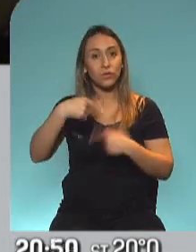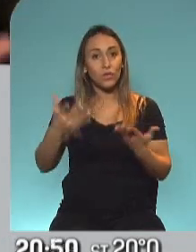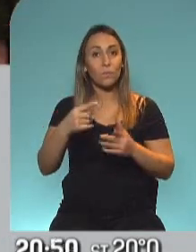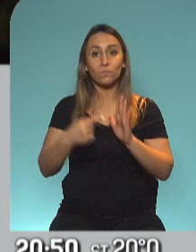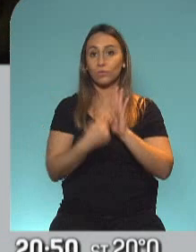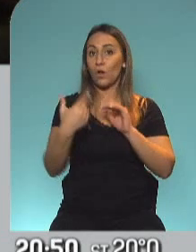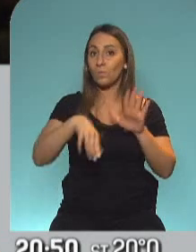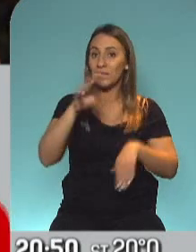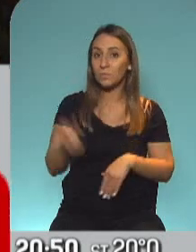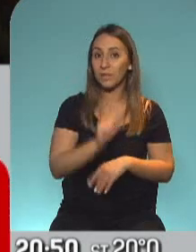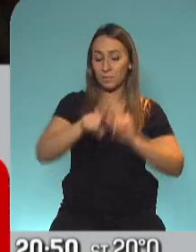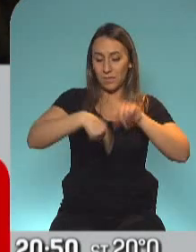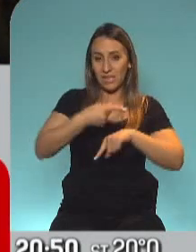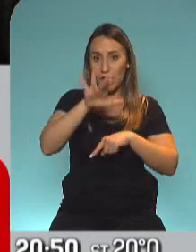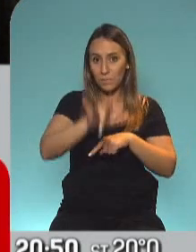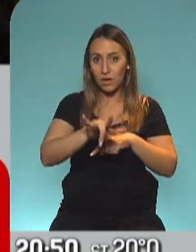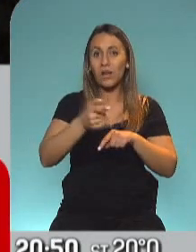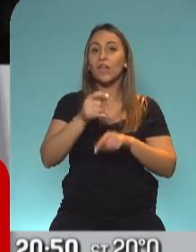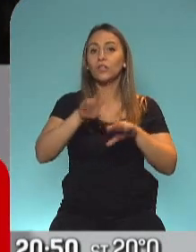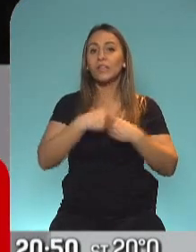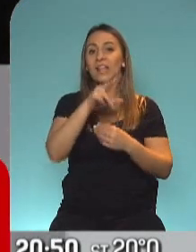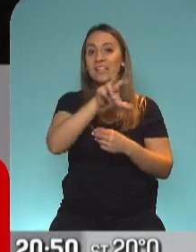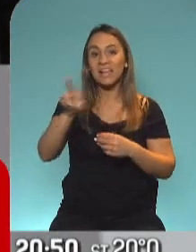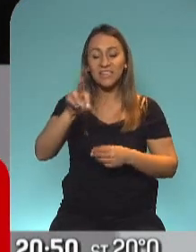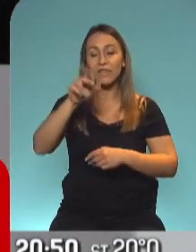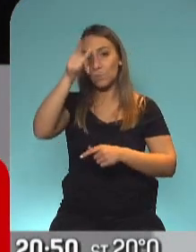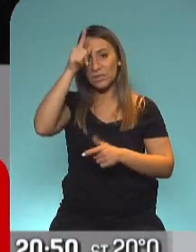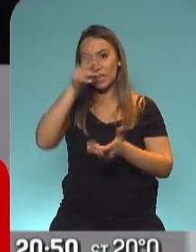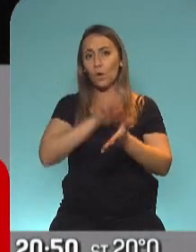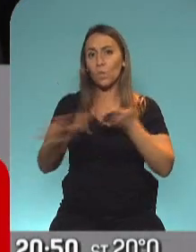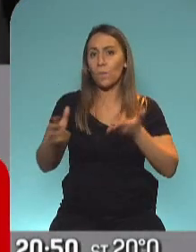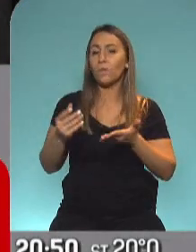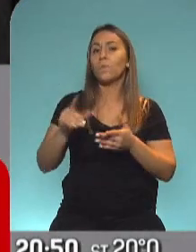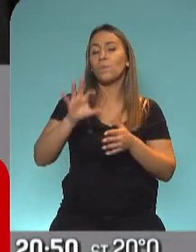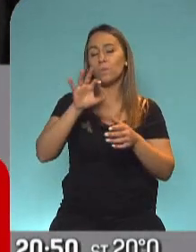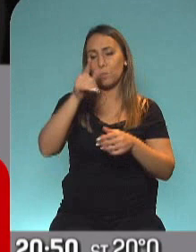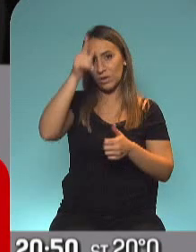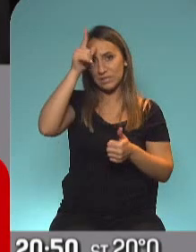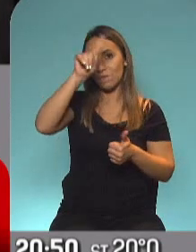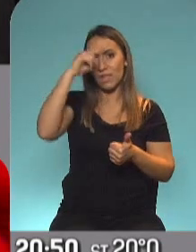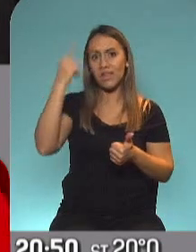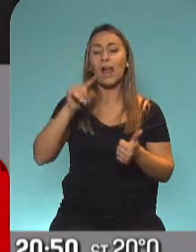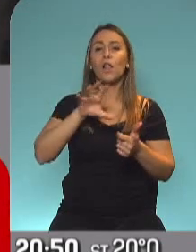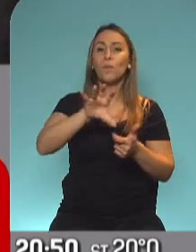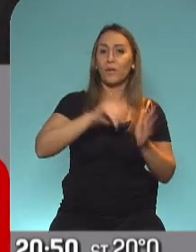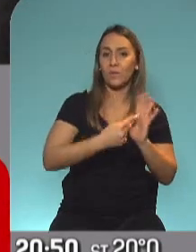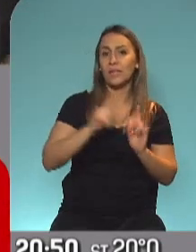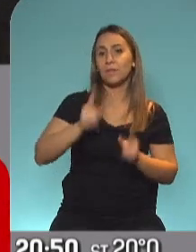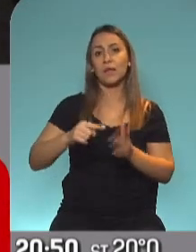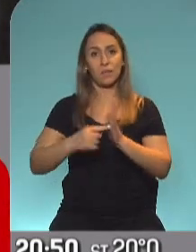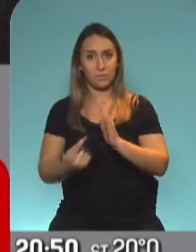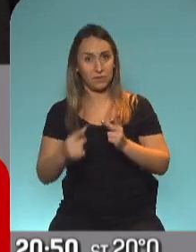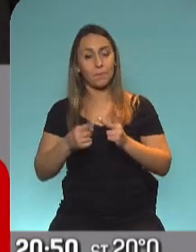partir de mañana miércoles, más de 300 efectivos de Gendarmería Nacional y la Policía Federal en las cabeceras de las estaciones de trenes